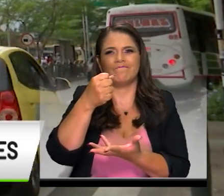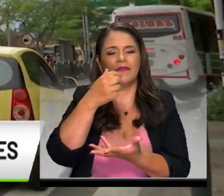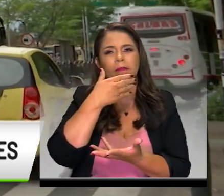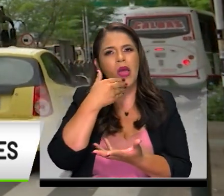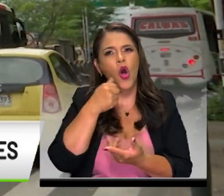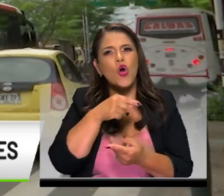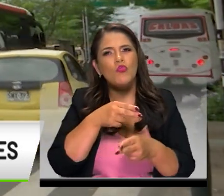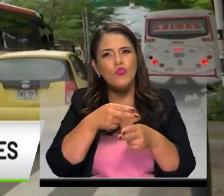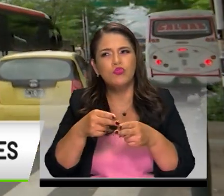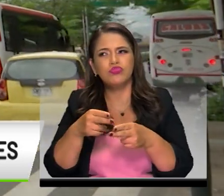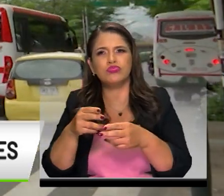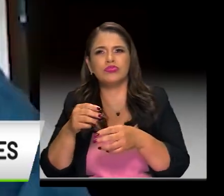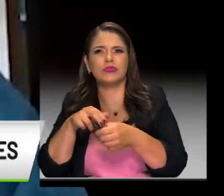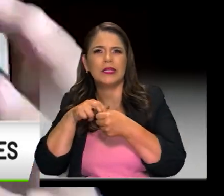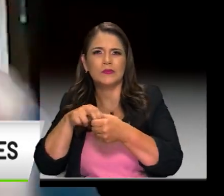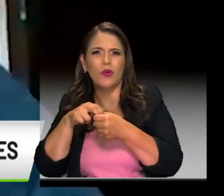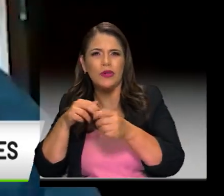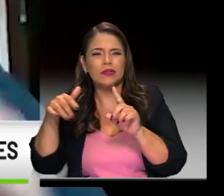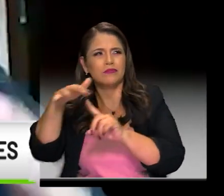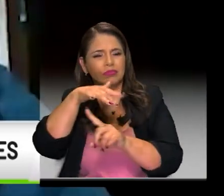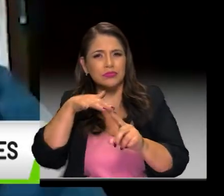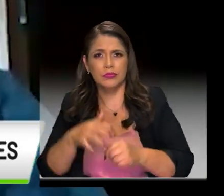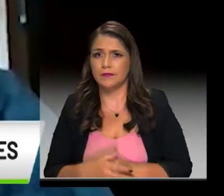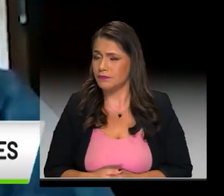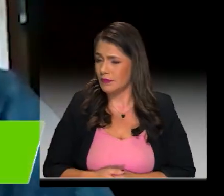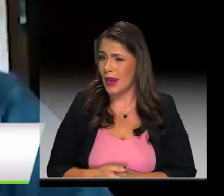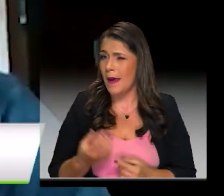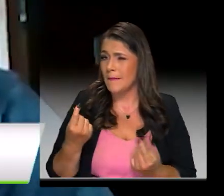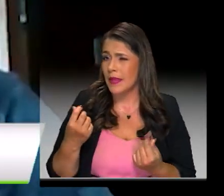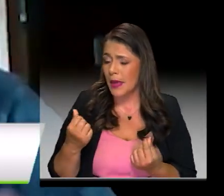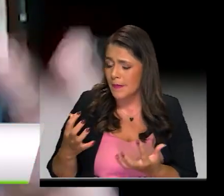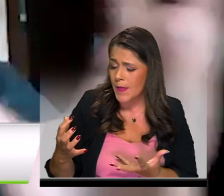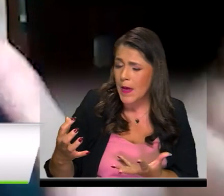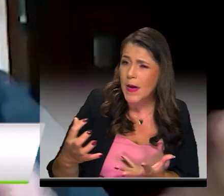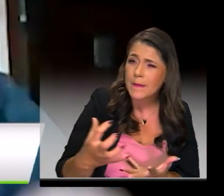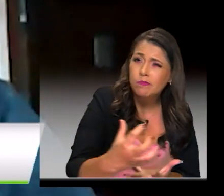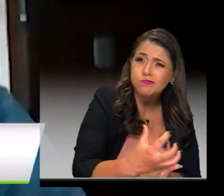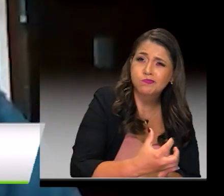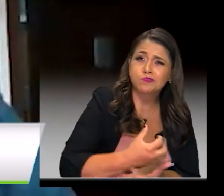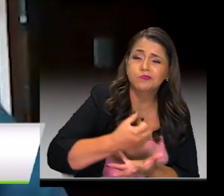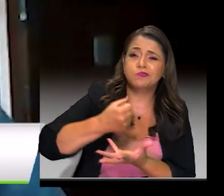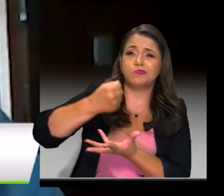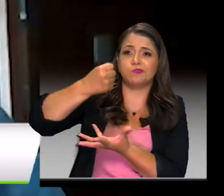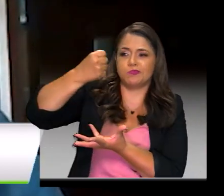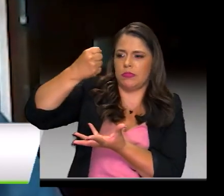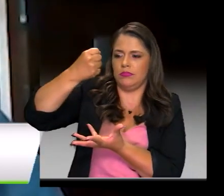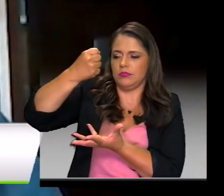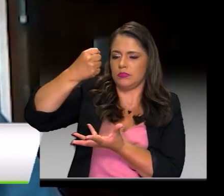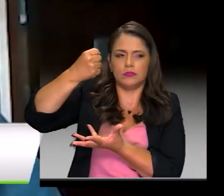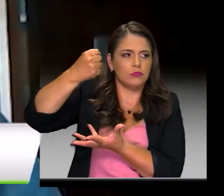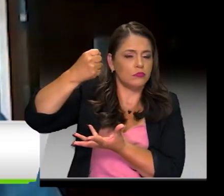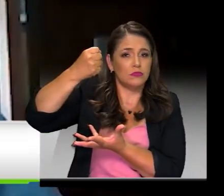sostenible en las ciudades. Podrías capitalizar o generar suficientes recursos que no vayan únicamente hacia